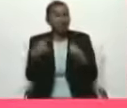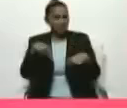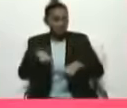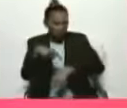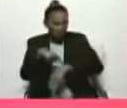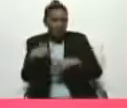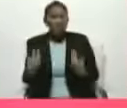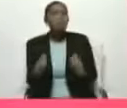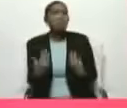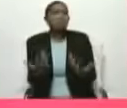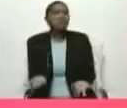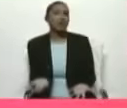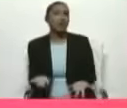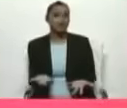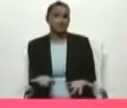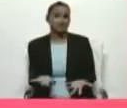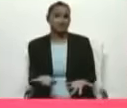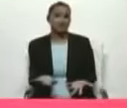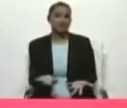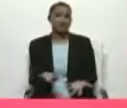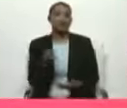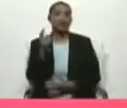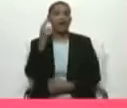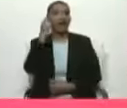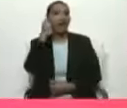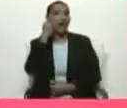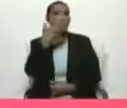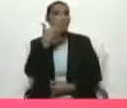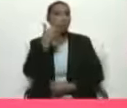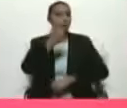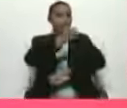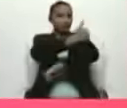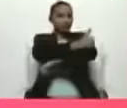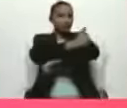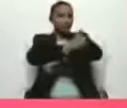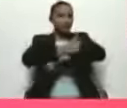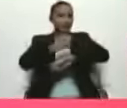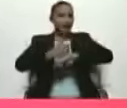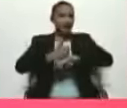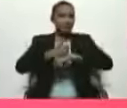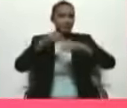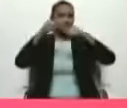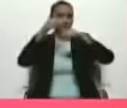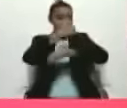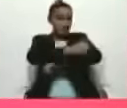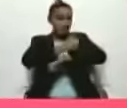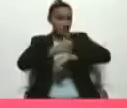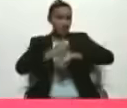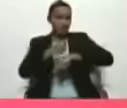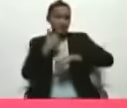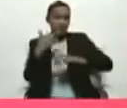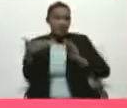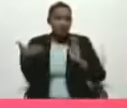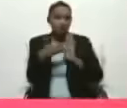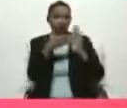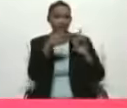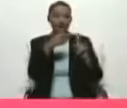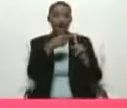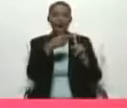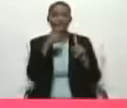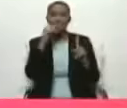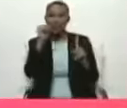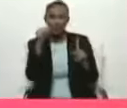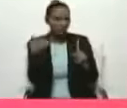Entonces ellos buscan un mal superior, es contra la revolución, para romper la unidad nuestra. Del que se meta con uno,